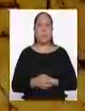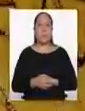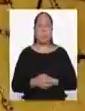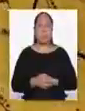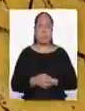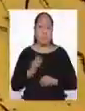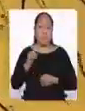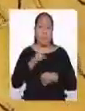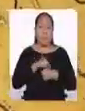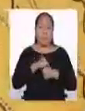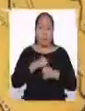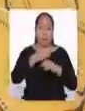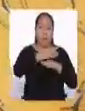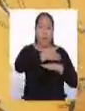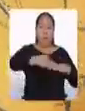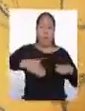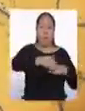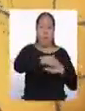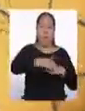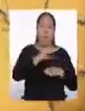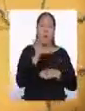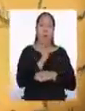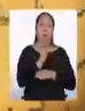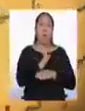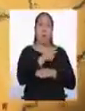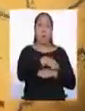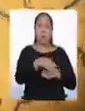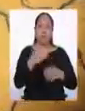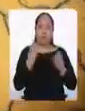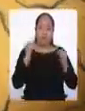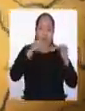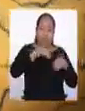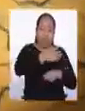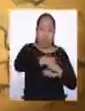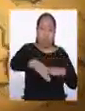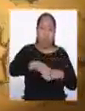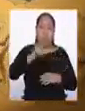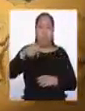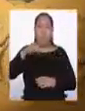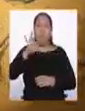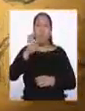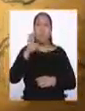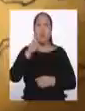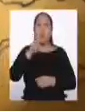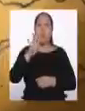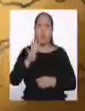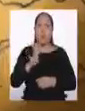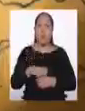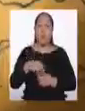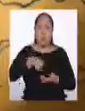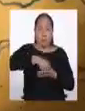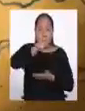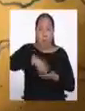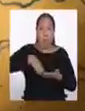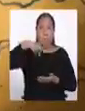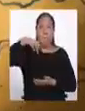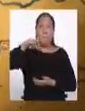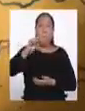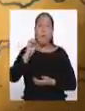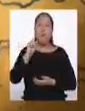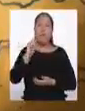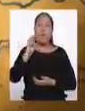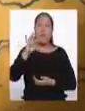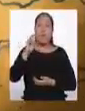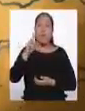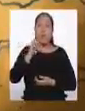Para entonces, la frontera con Ecuador permanecía indefinida. En 1924 se había firmado un protocolo que